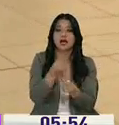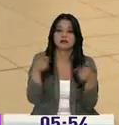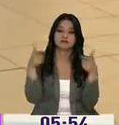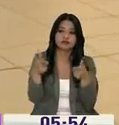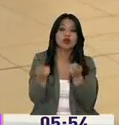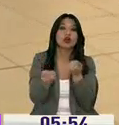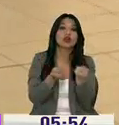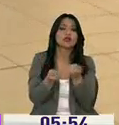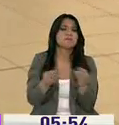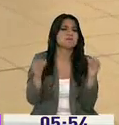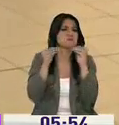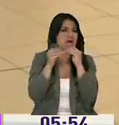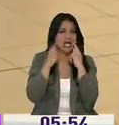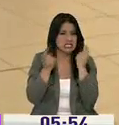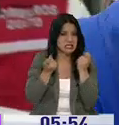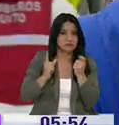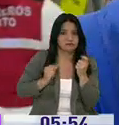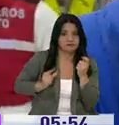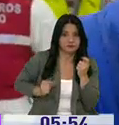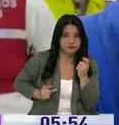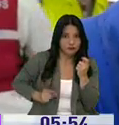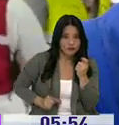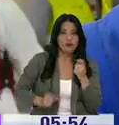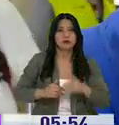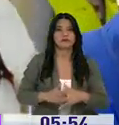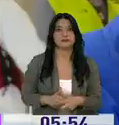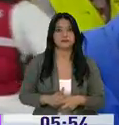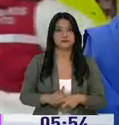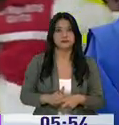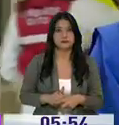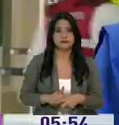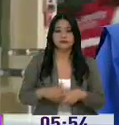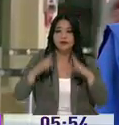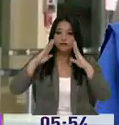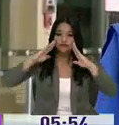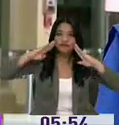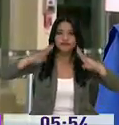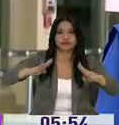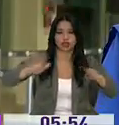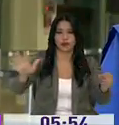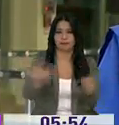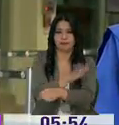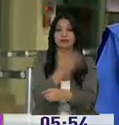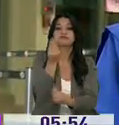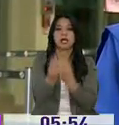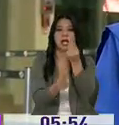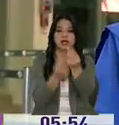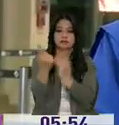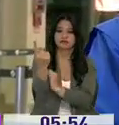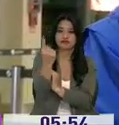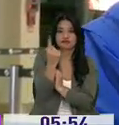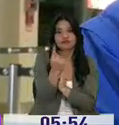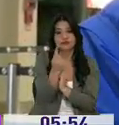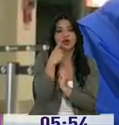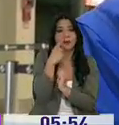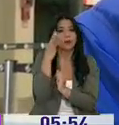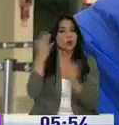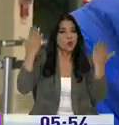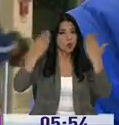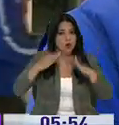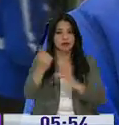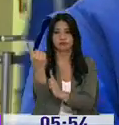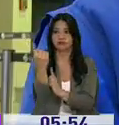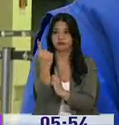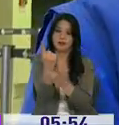control más exhaustivo. Lo que se hace es, se procede al paciente o al pasajero a retirarlo,